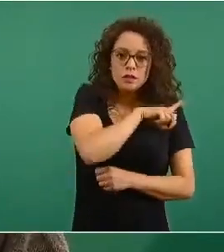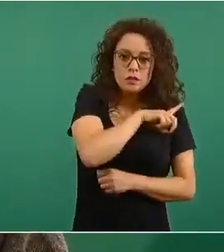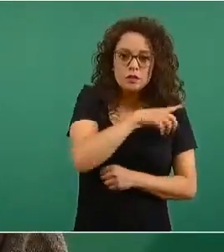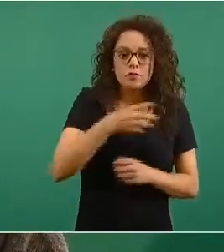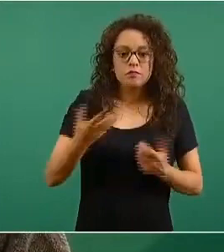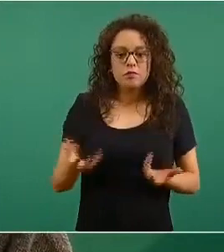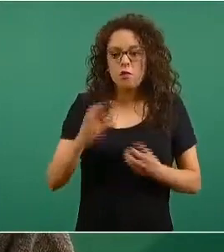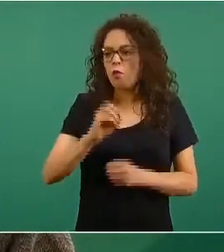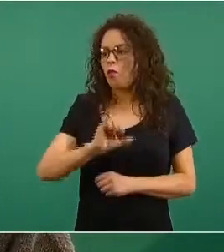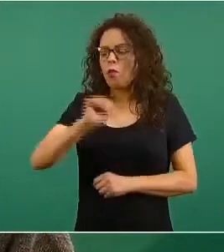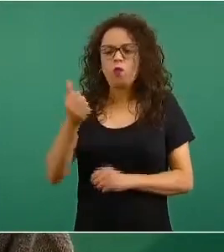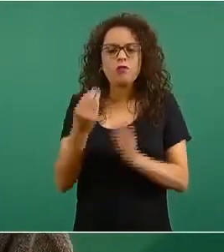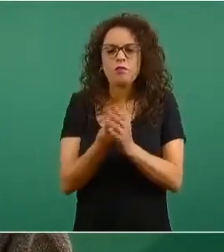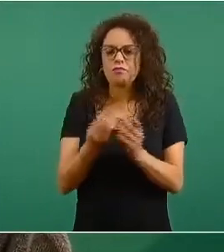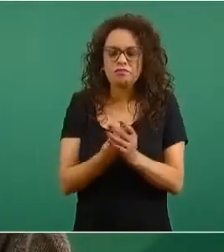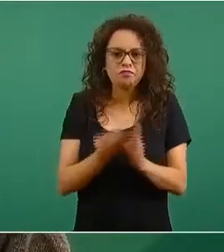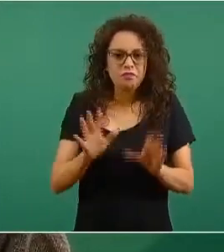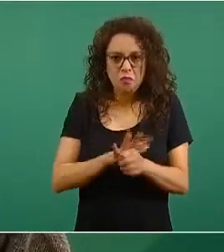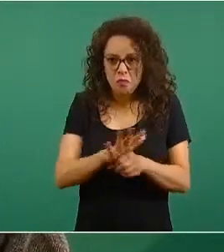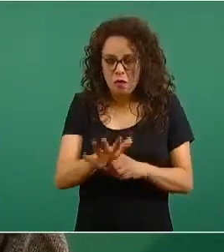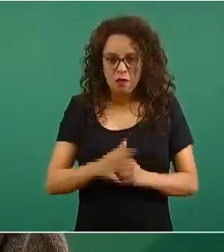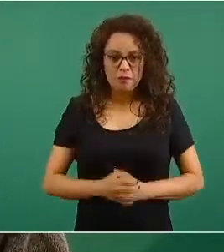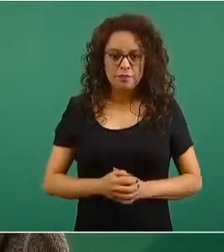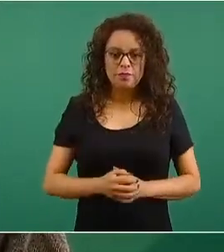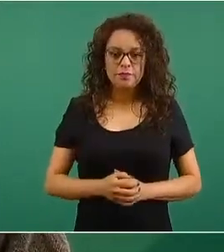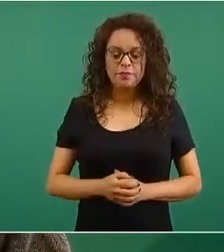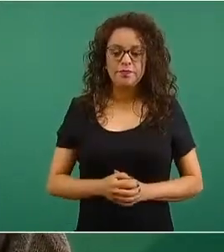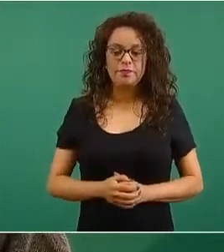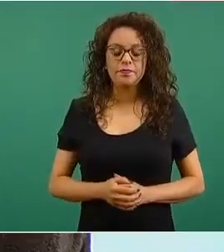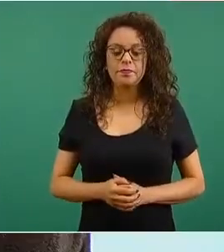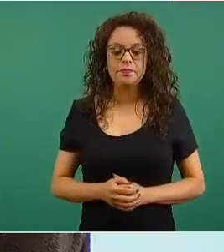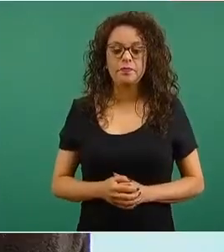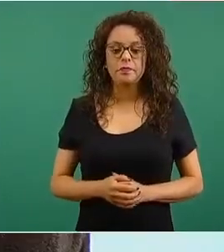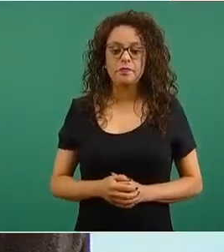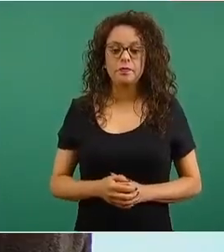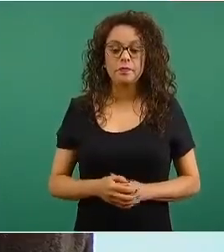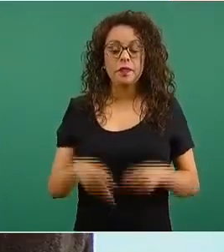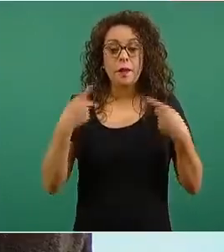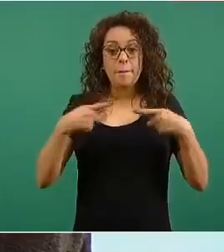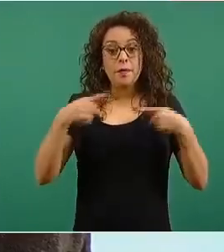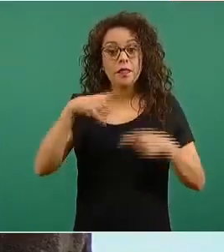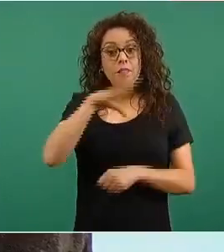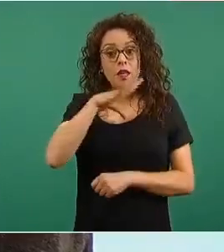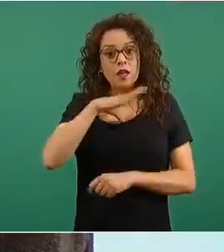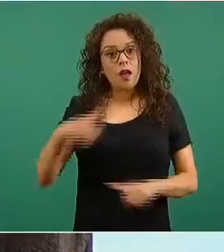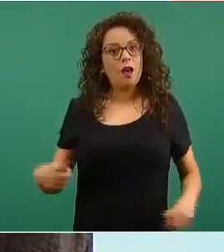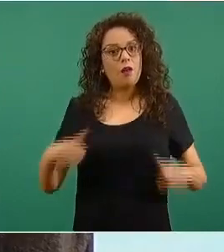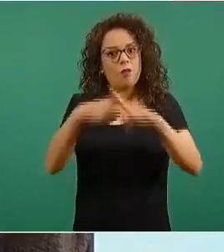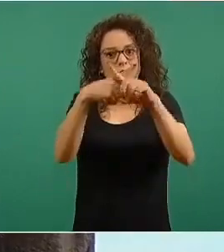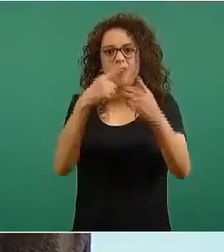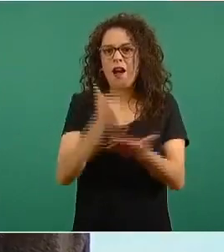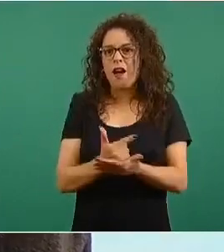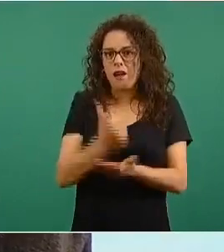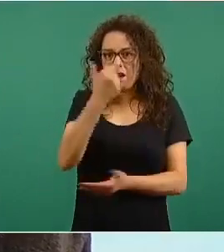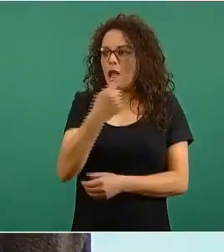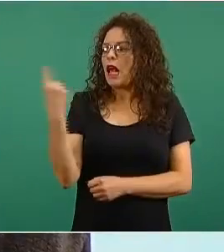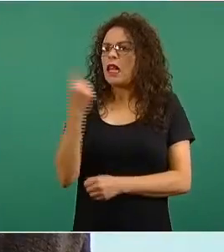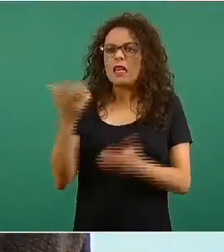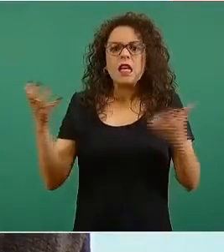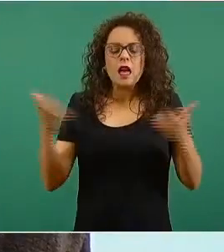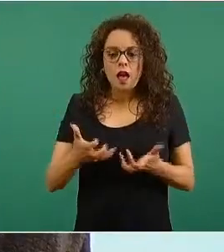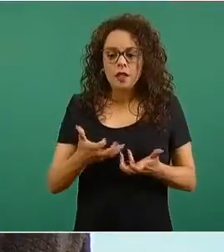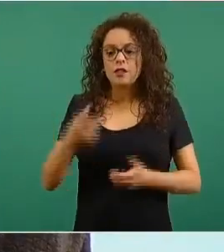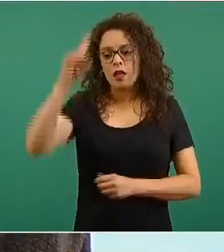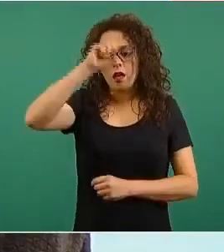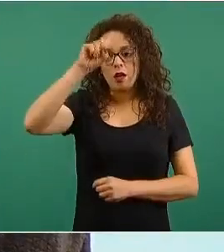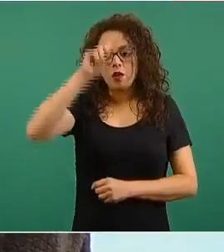o de otro tipo. ¿Qué se puede hacer con personas que tienen antecedentes de alergia grave? Se recomienda no vacunarlas con